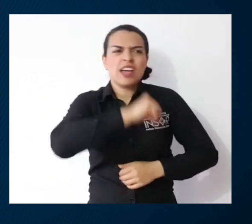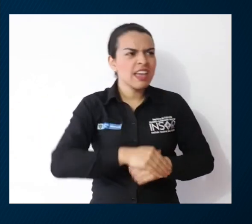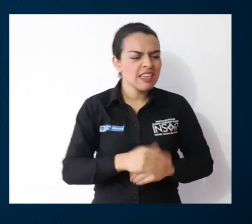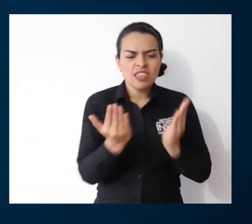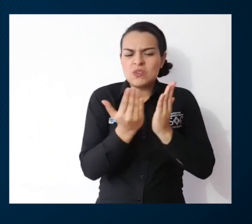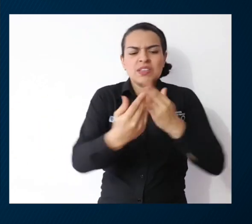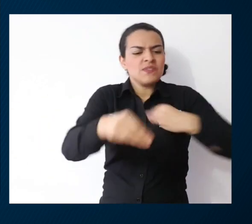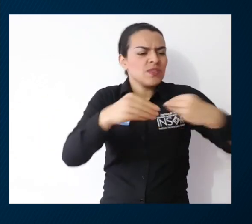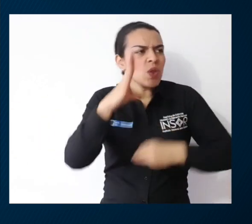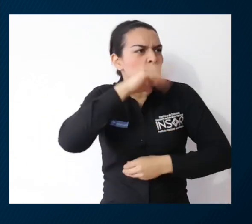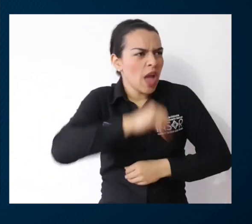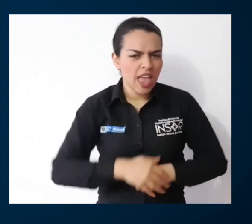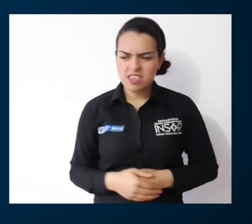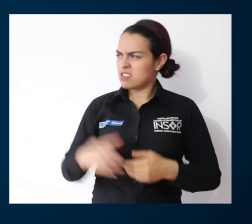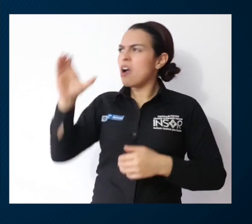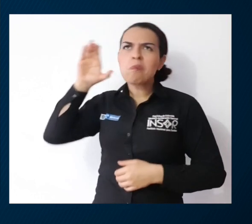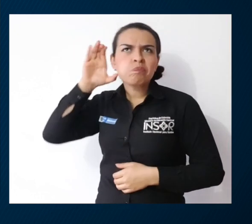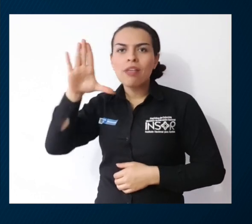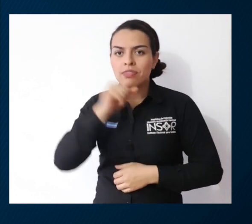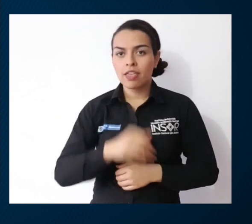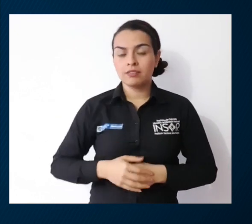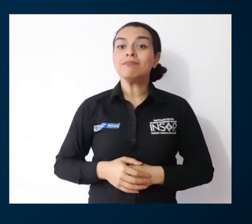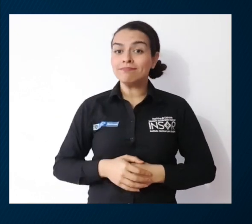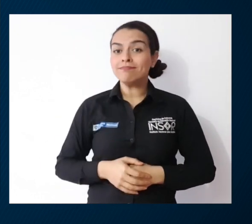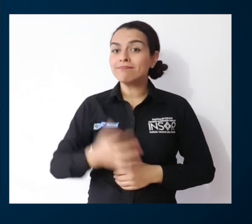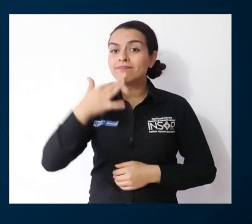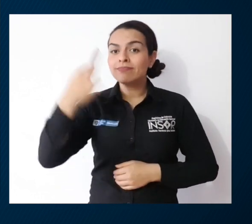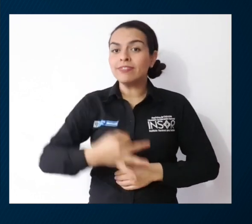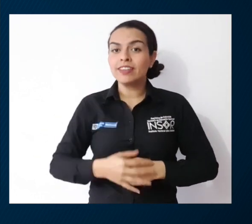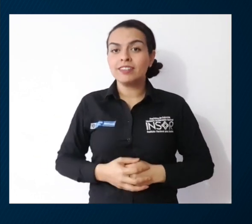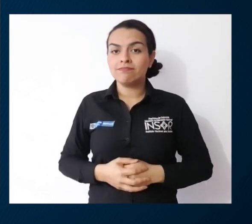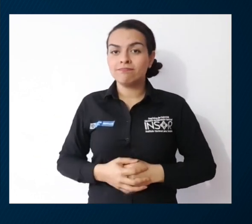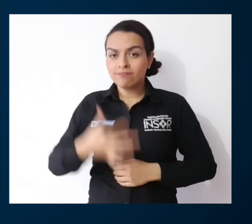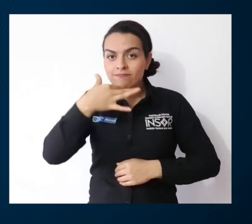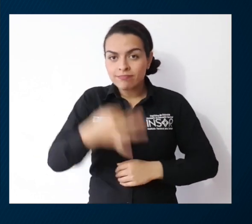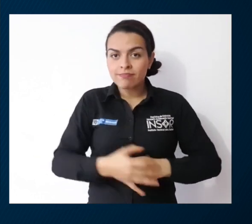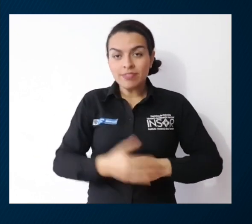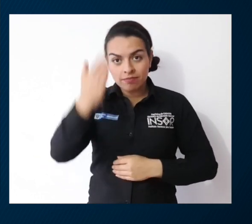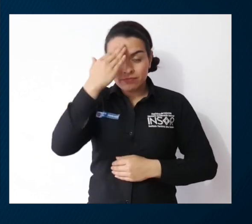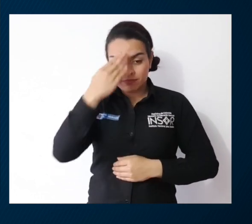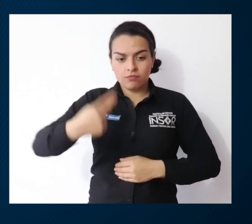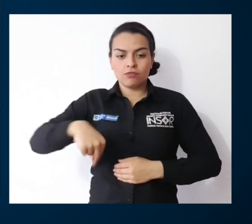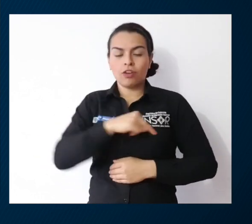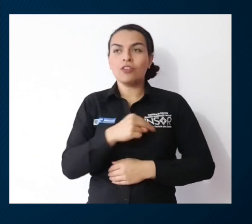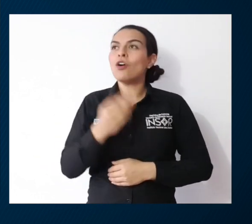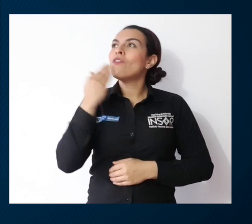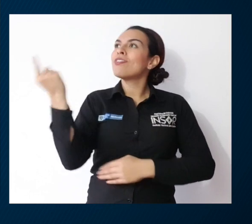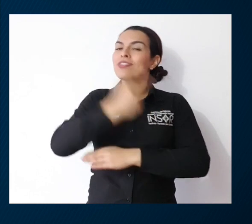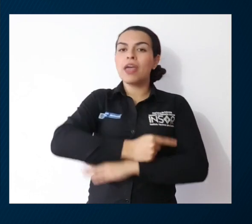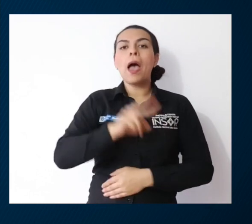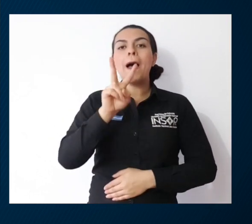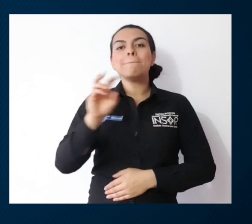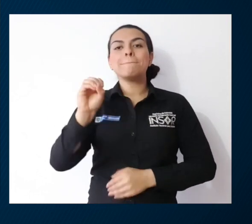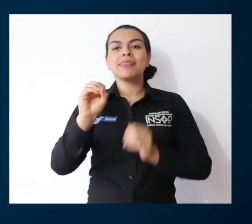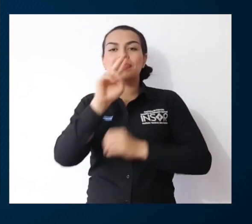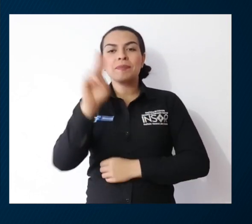no es flexible, que eso no ha pasado, y eso es verdad. Es decir, no nos acostamos el 20 de marzo siendo un